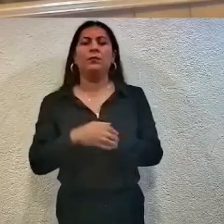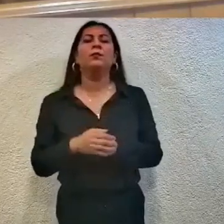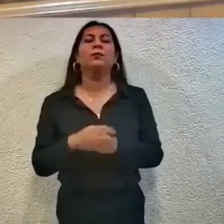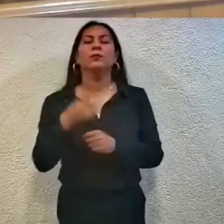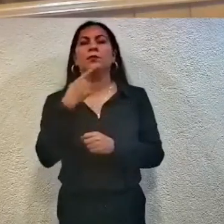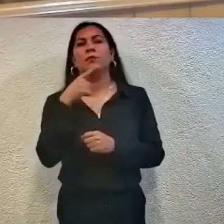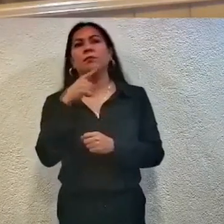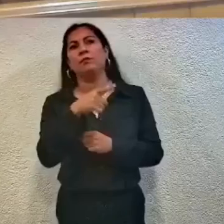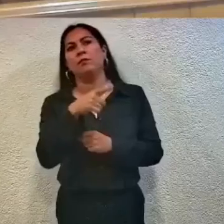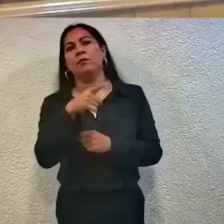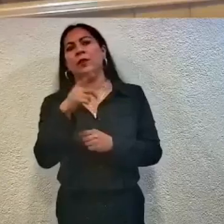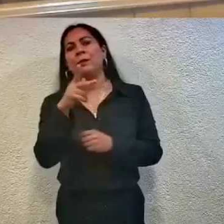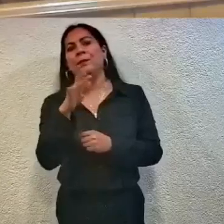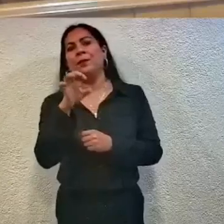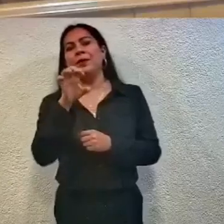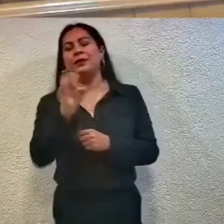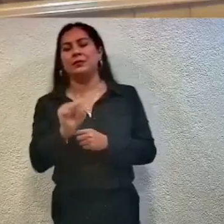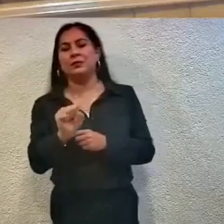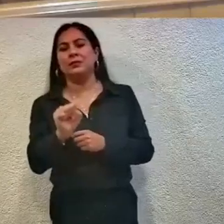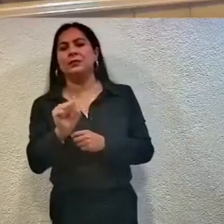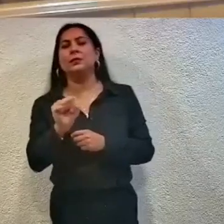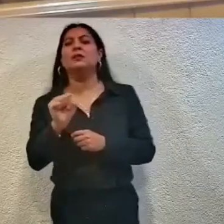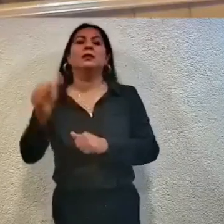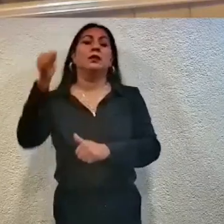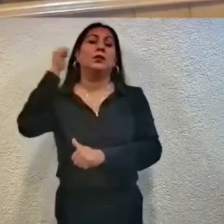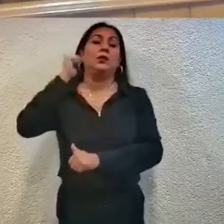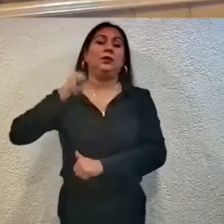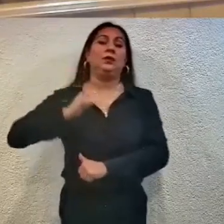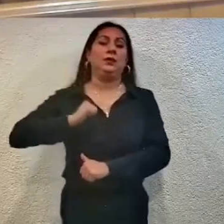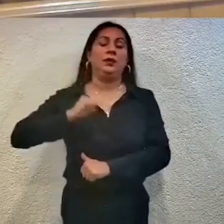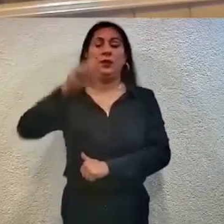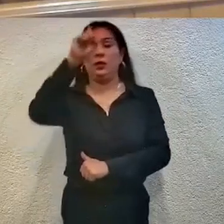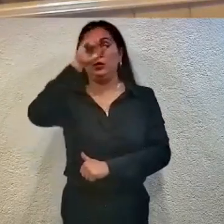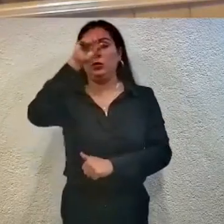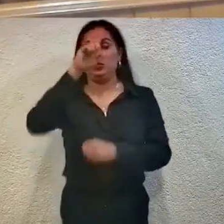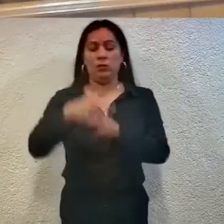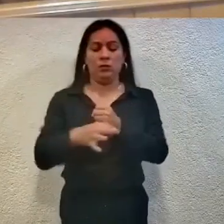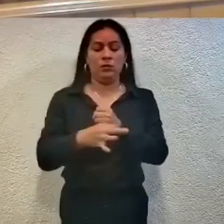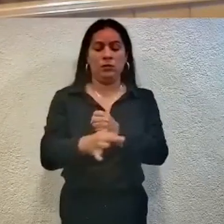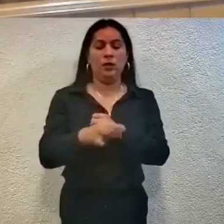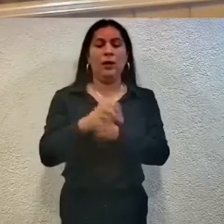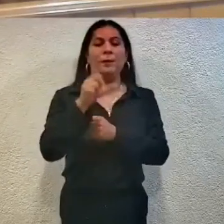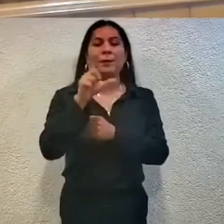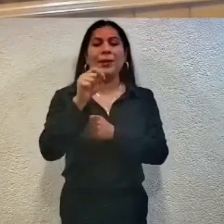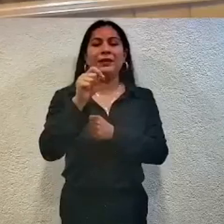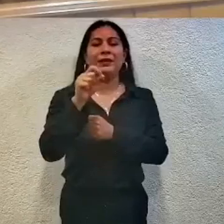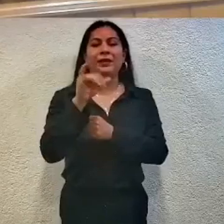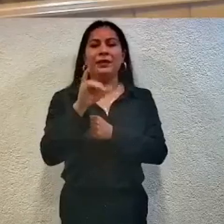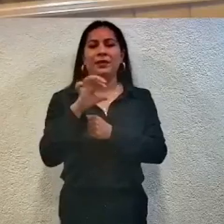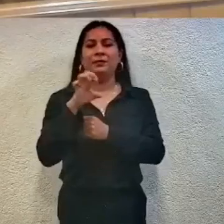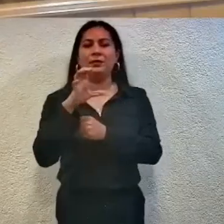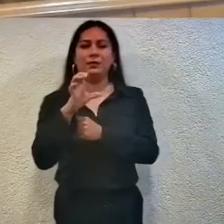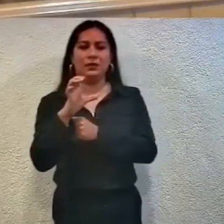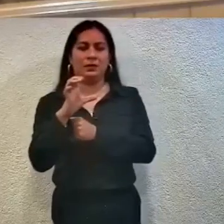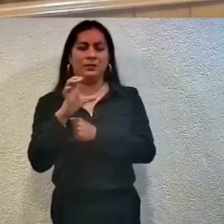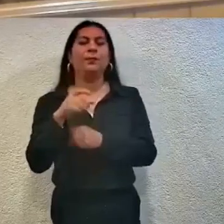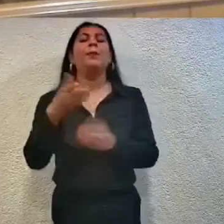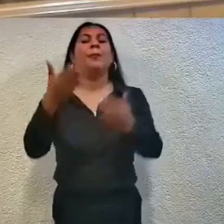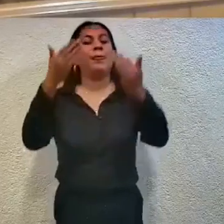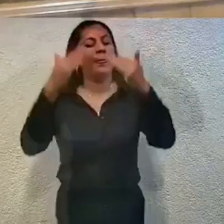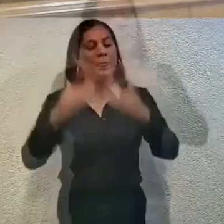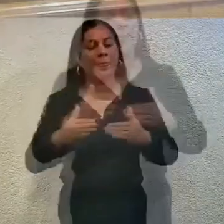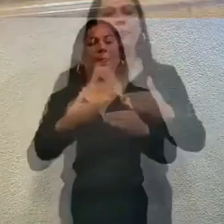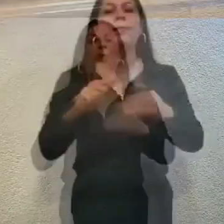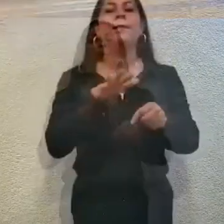parte actora es el PES y la autoridad responsable es el Consejo Distrital Electoral 20 del IEPC. El quinto asunto